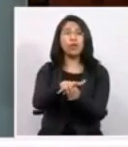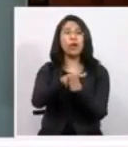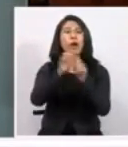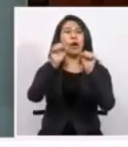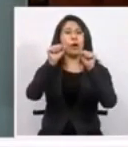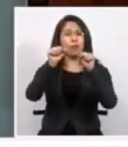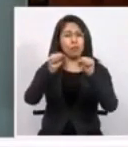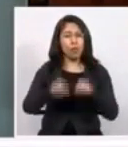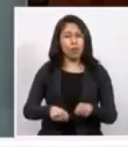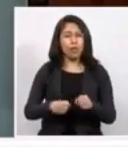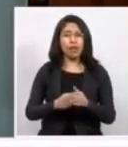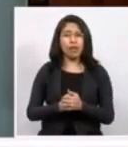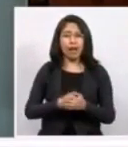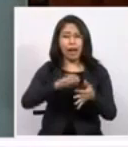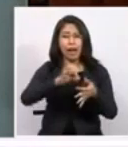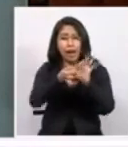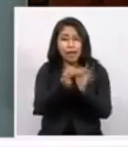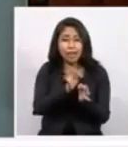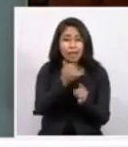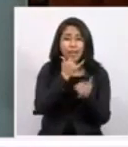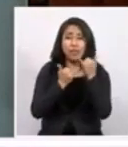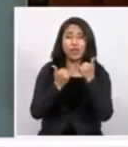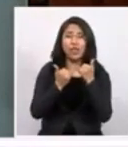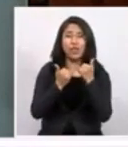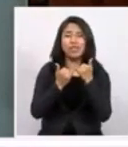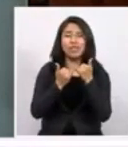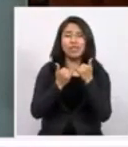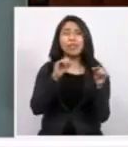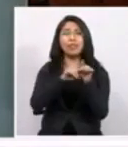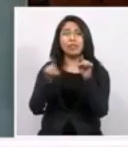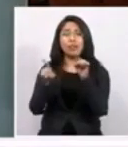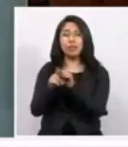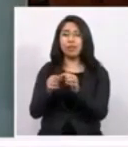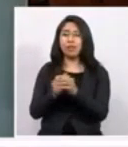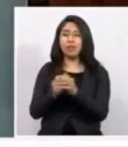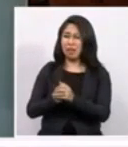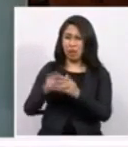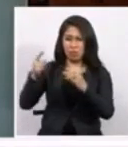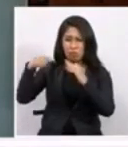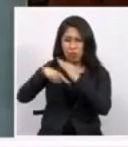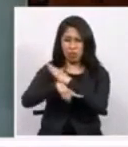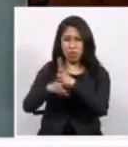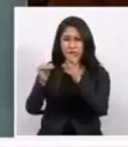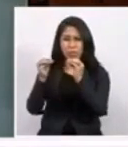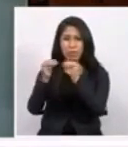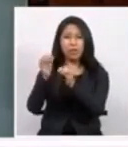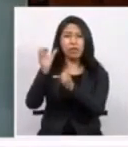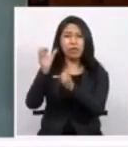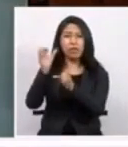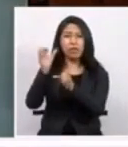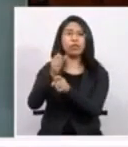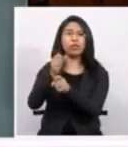rectificar lo que estuvo mal y a profundizar lo que estuvo bien.